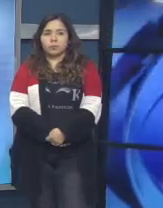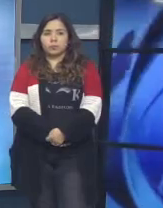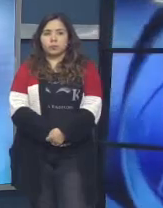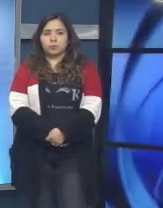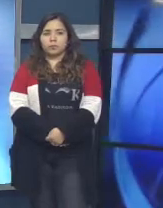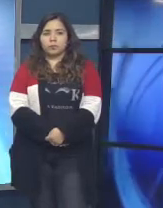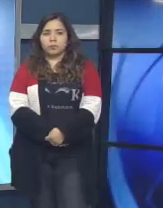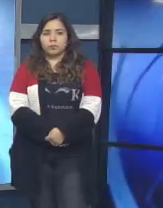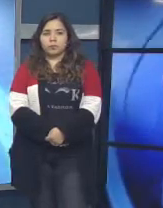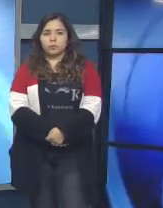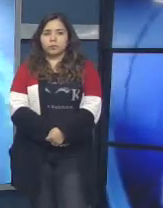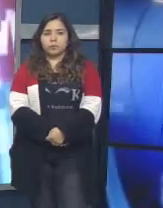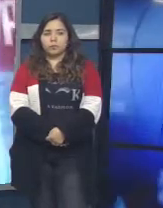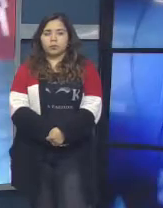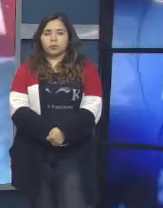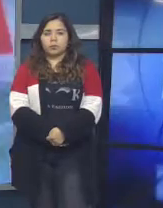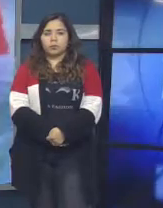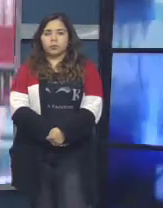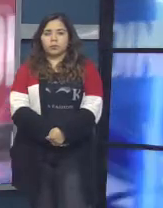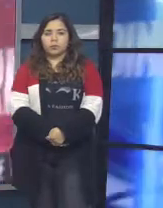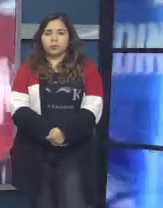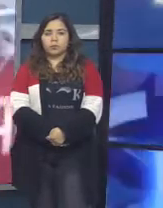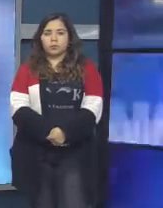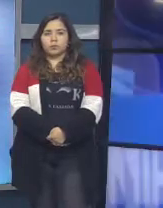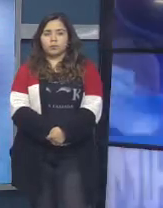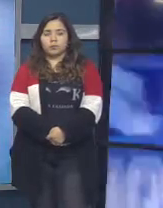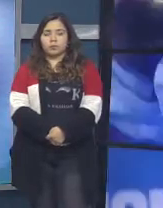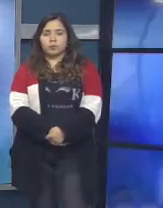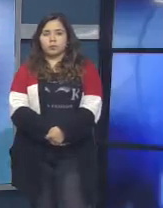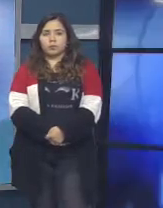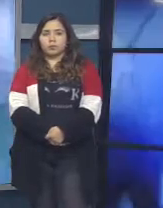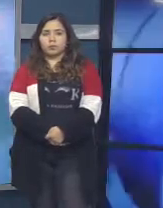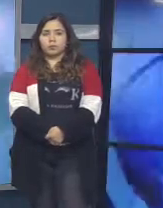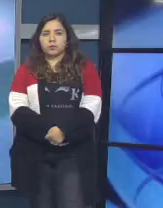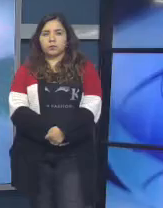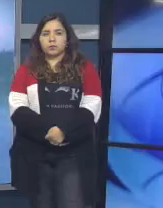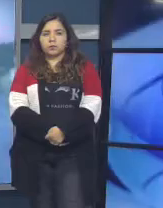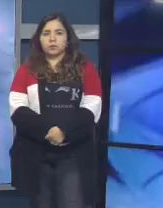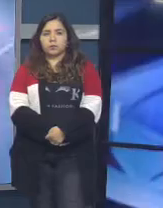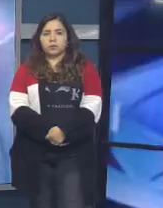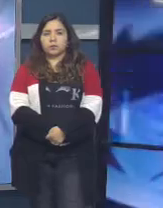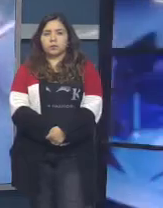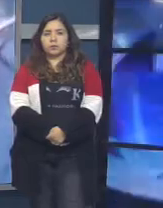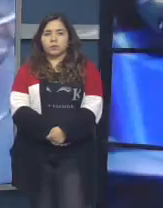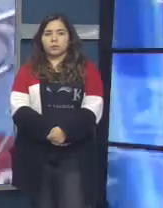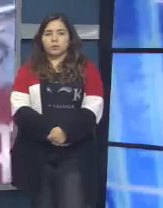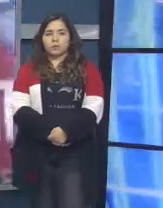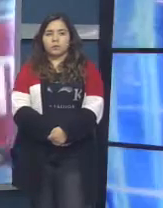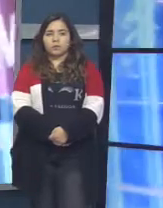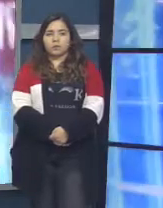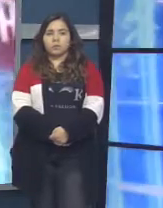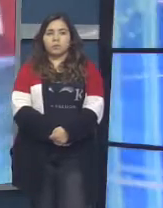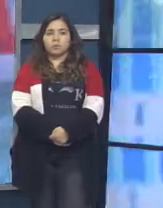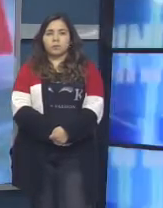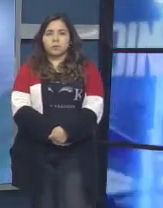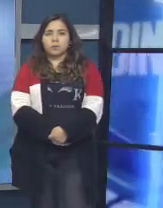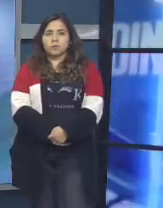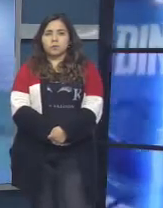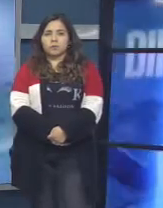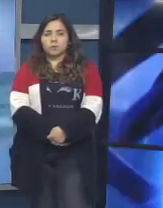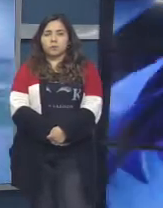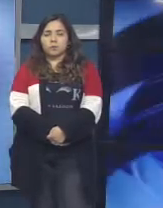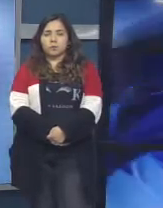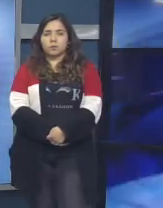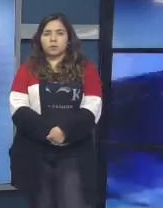Entonces es muy difícil poder hacer turismo interno. Se ha hecho, sí, se ha hecho. Ha sido